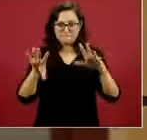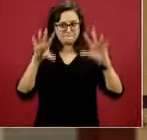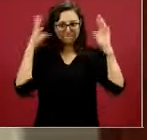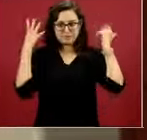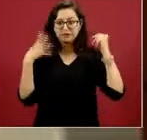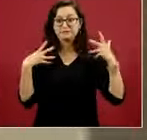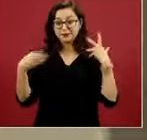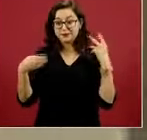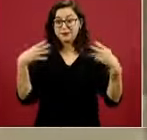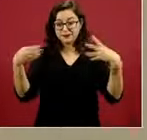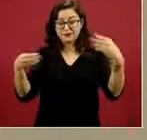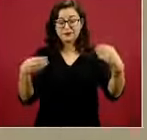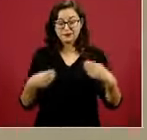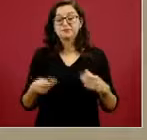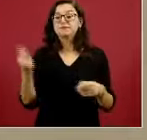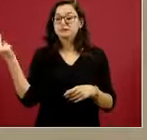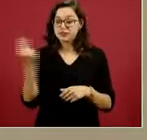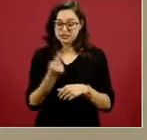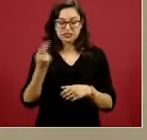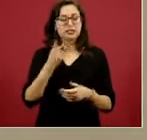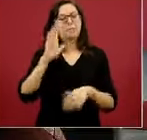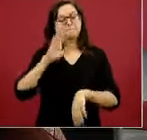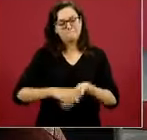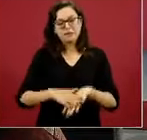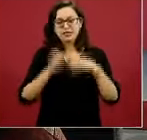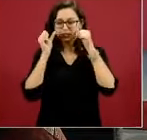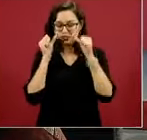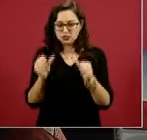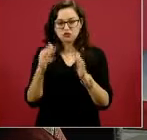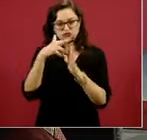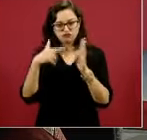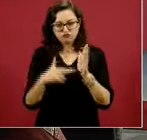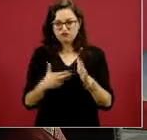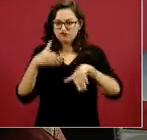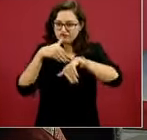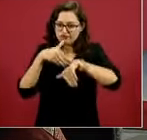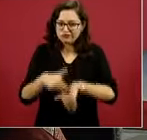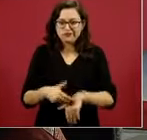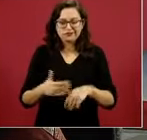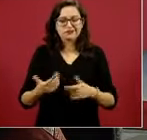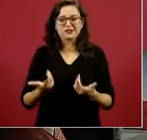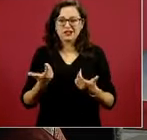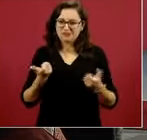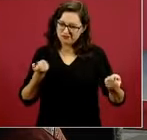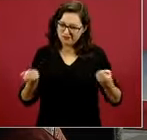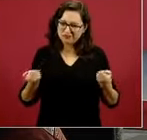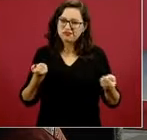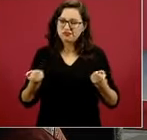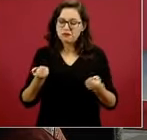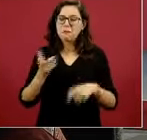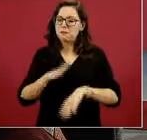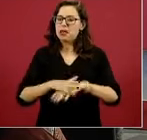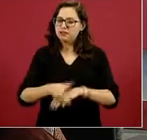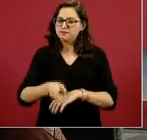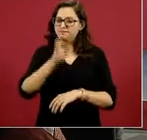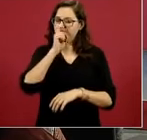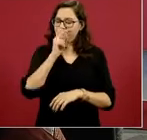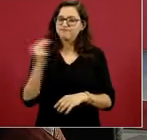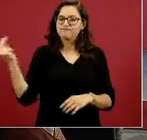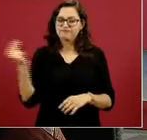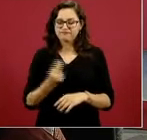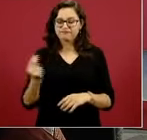que implica el reforzar estas medidas de mitigación. La siguiente, por favor. El siguiente es el